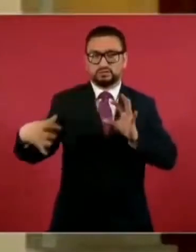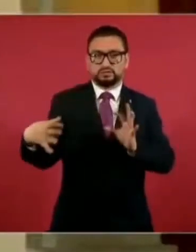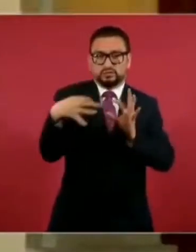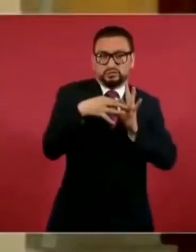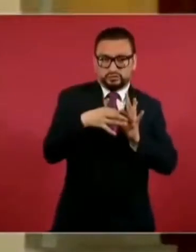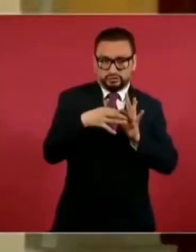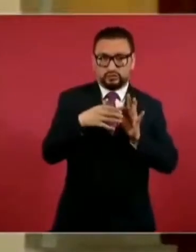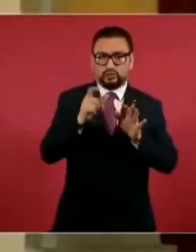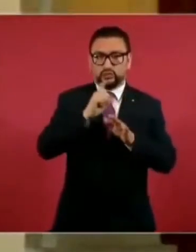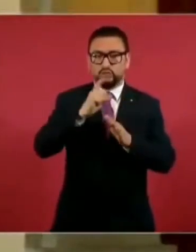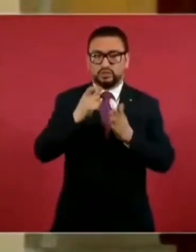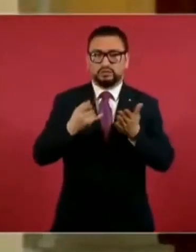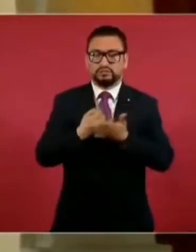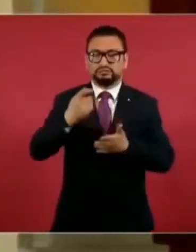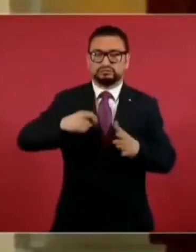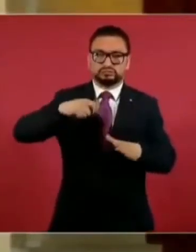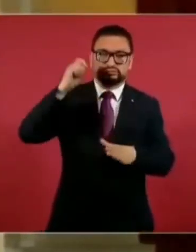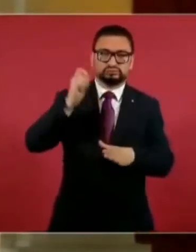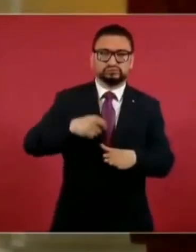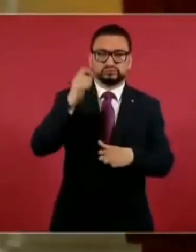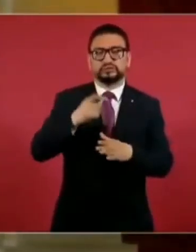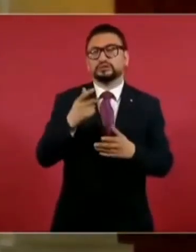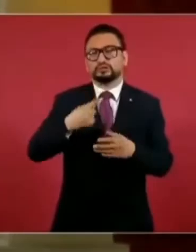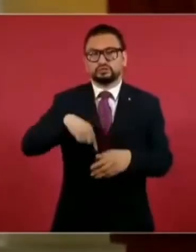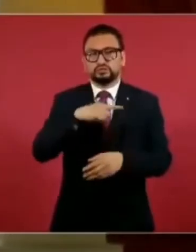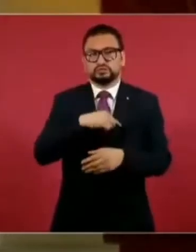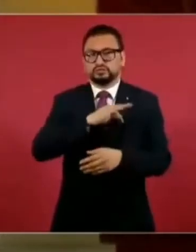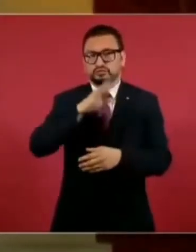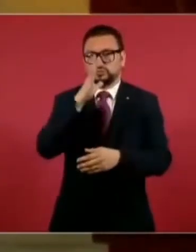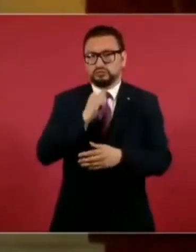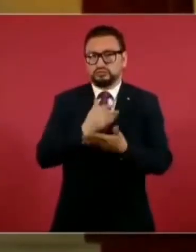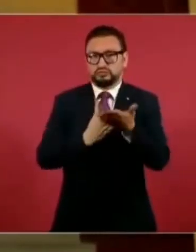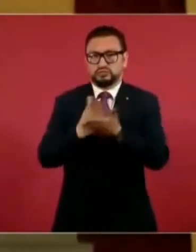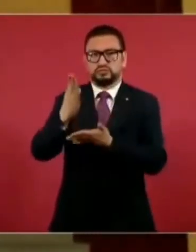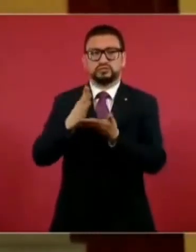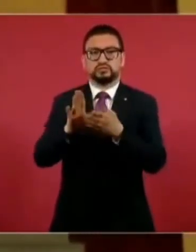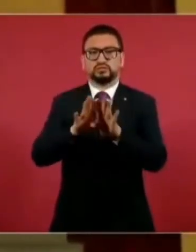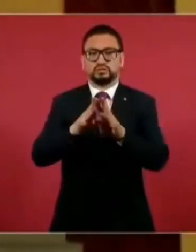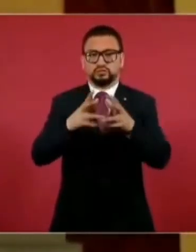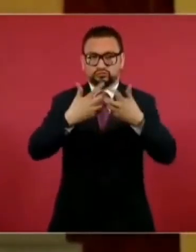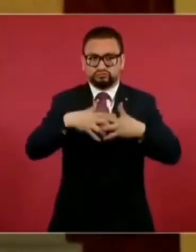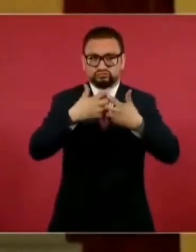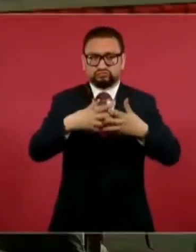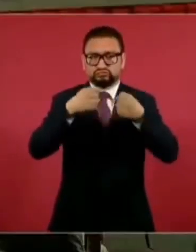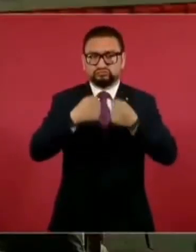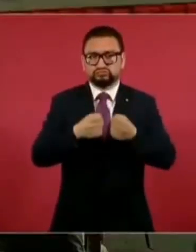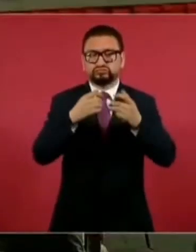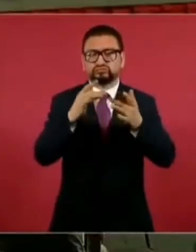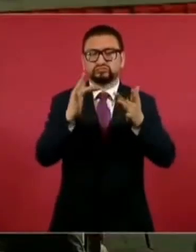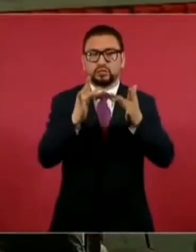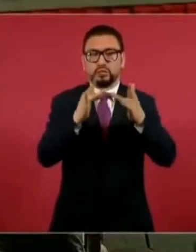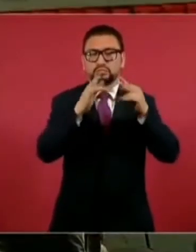esquemas de subastas y no tenemos acceso a poder adquirir generación firme, es decir,